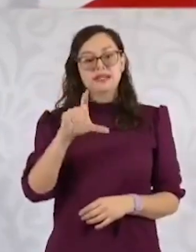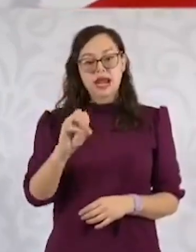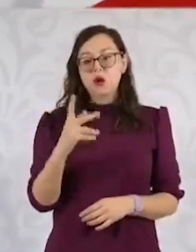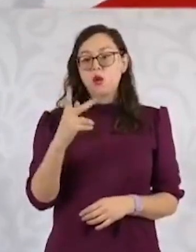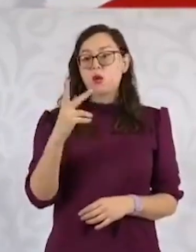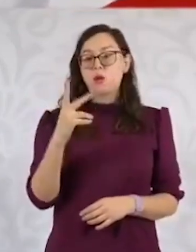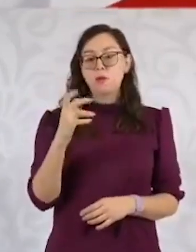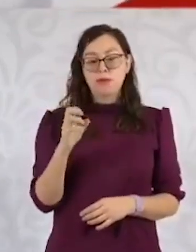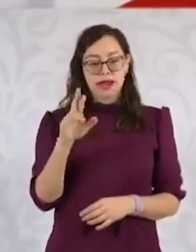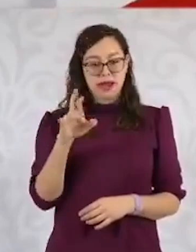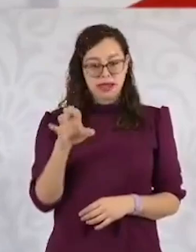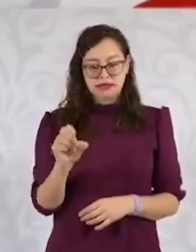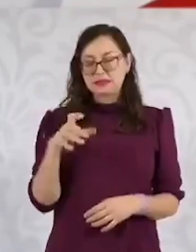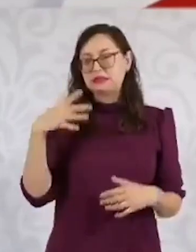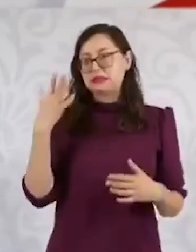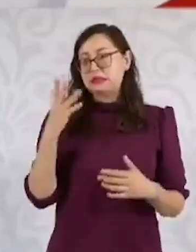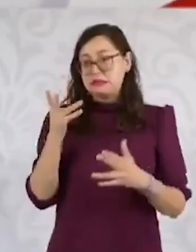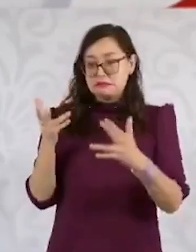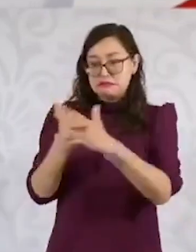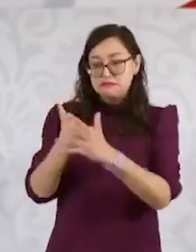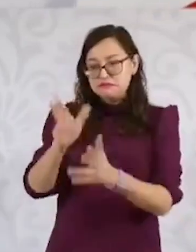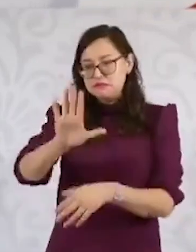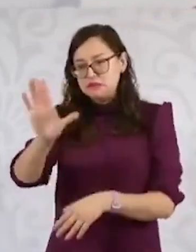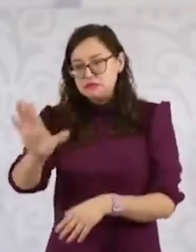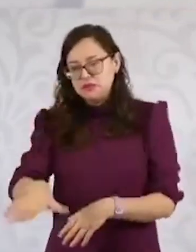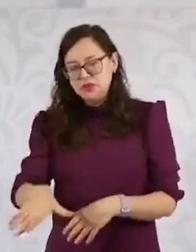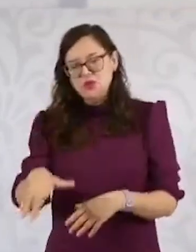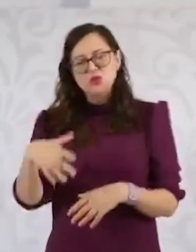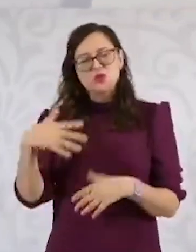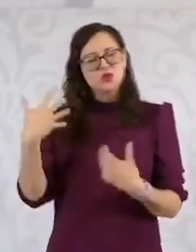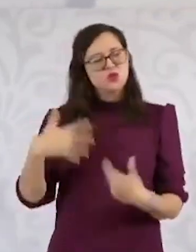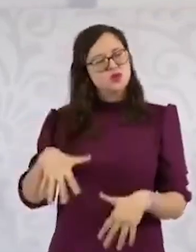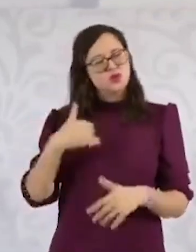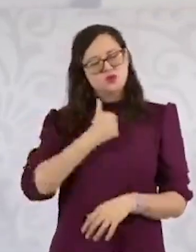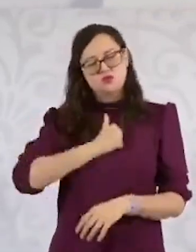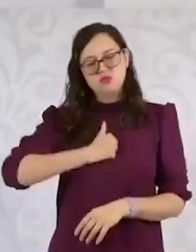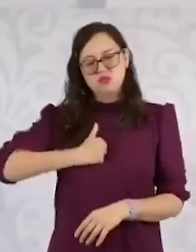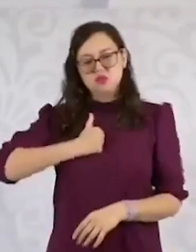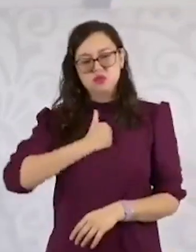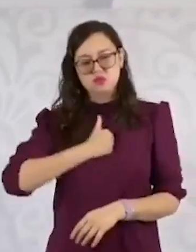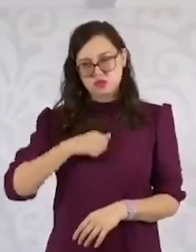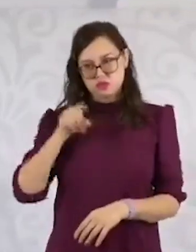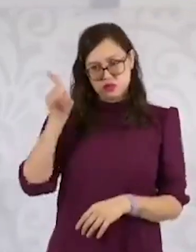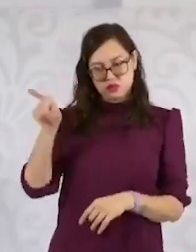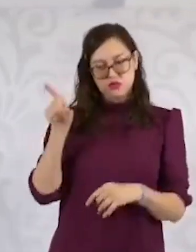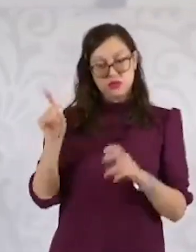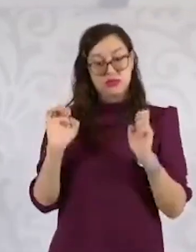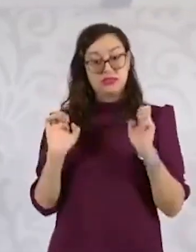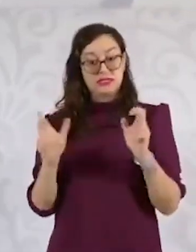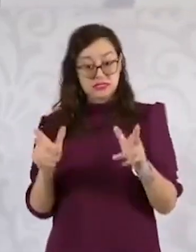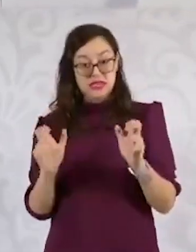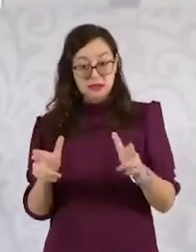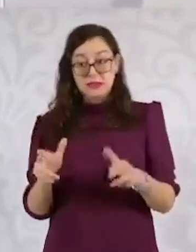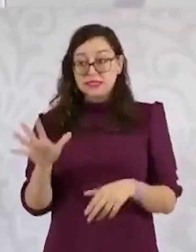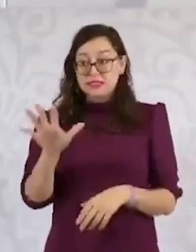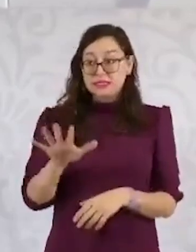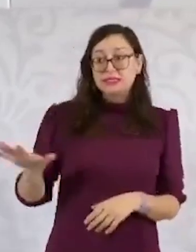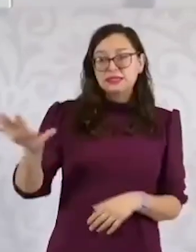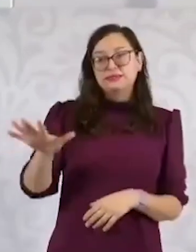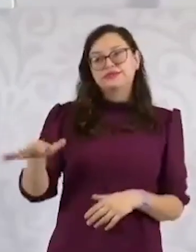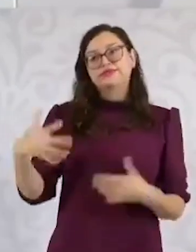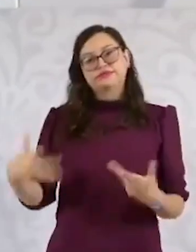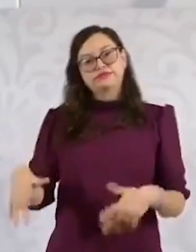de las Casas. Se está haciendo la investigación. El día de ayer la secretaria de Gobernación